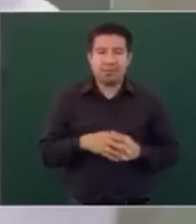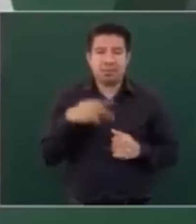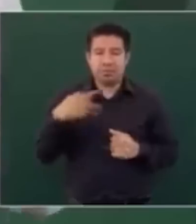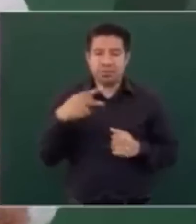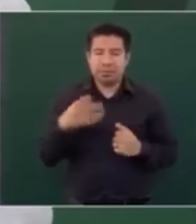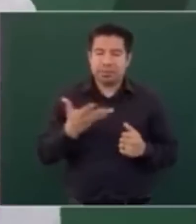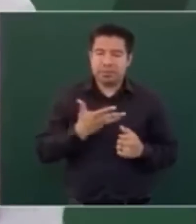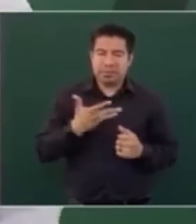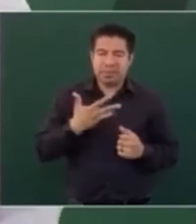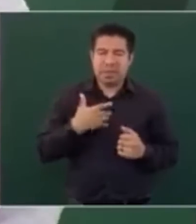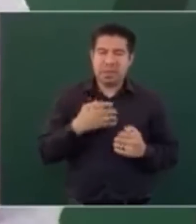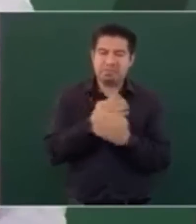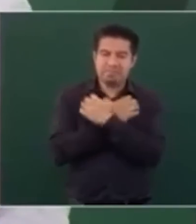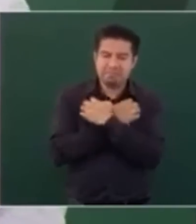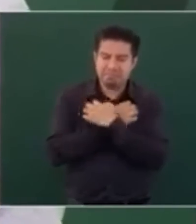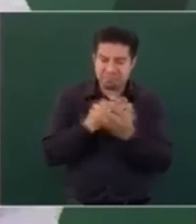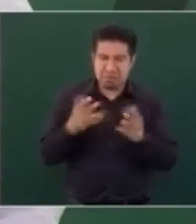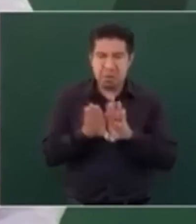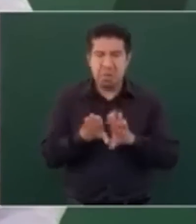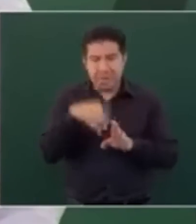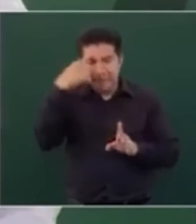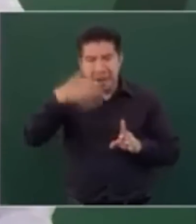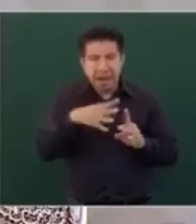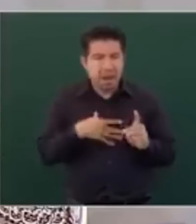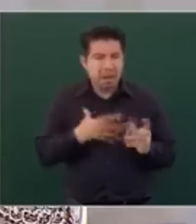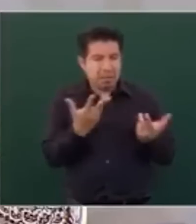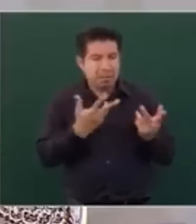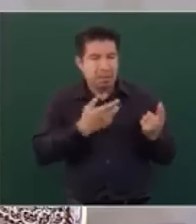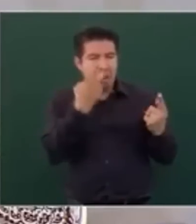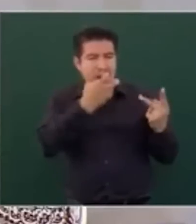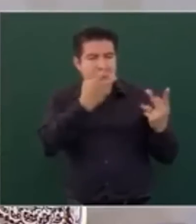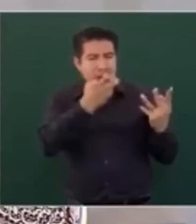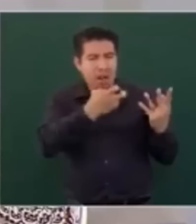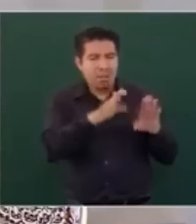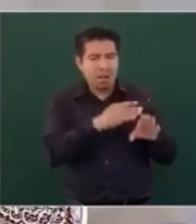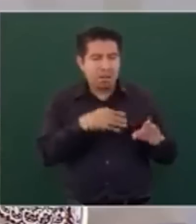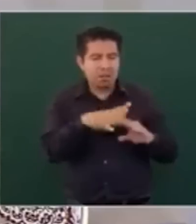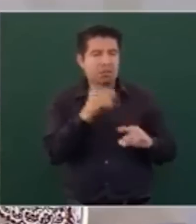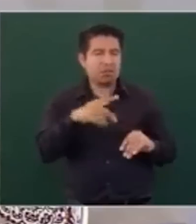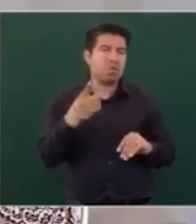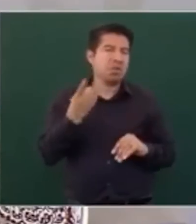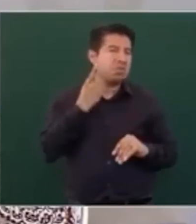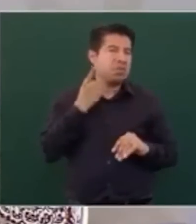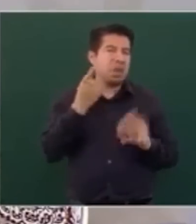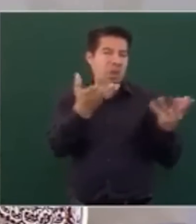cuestionan el procedimiento del Poder Legislativo?